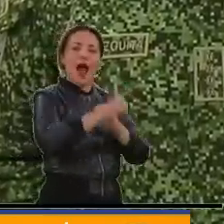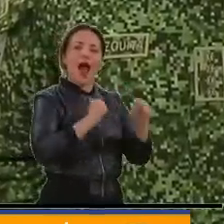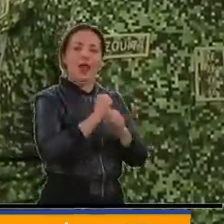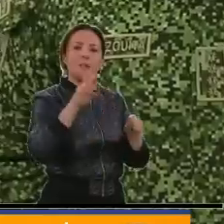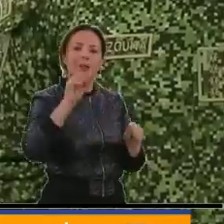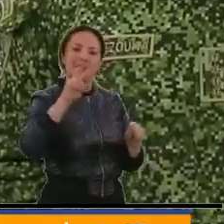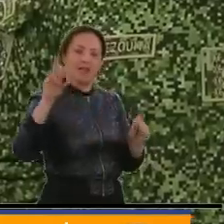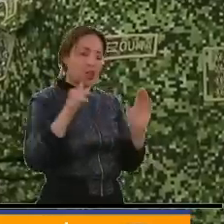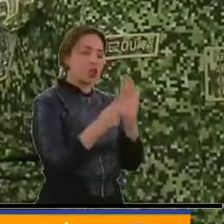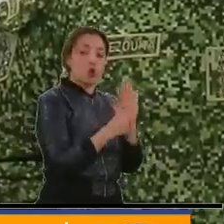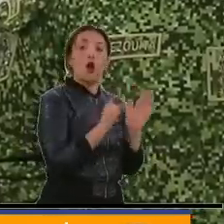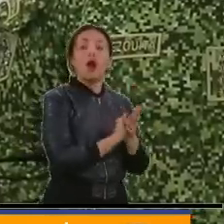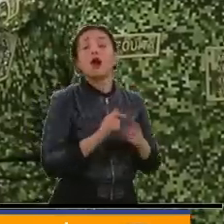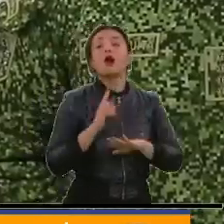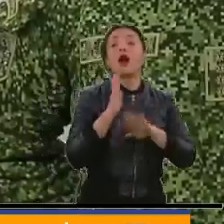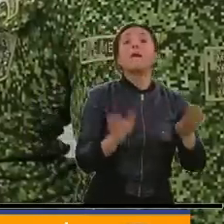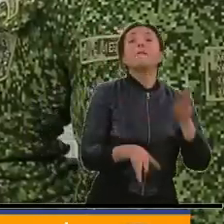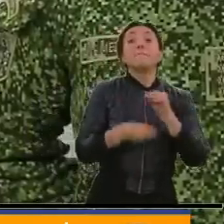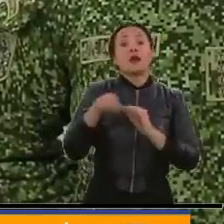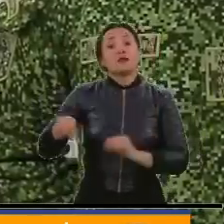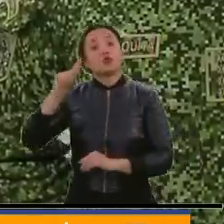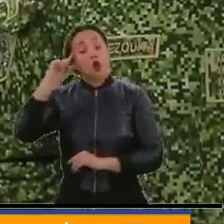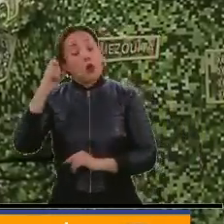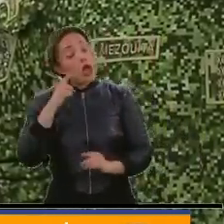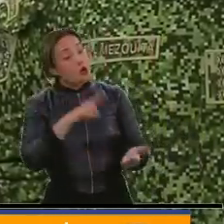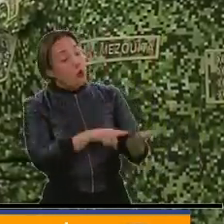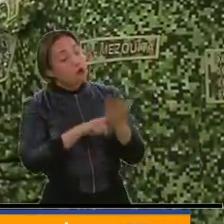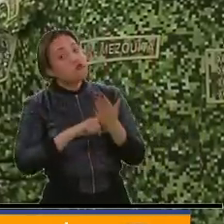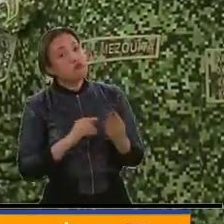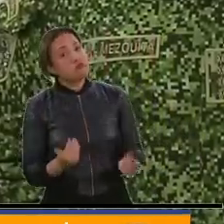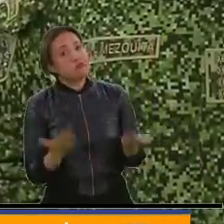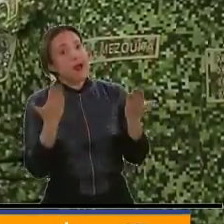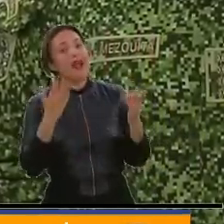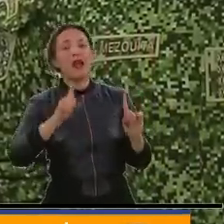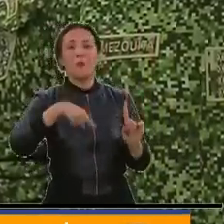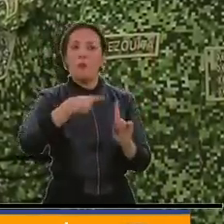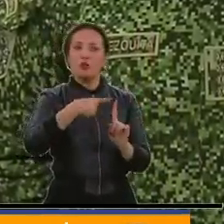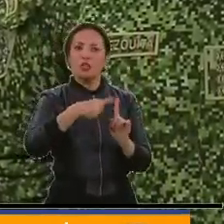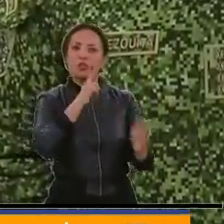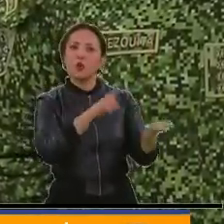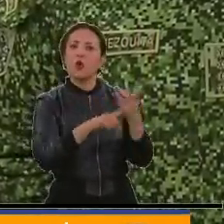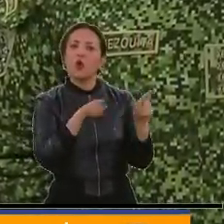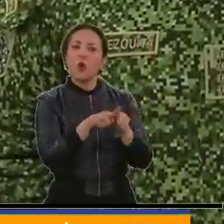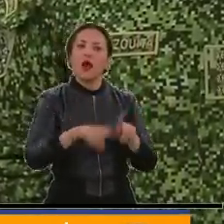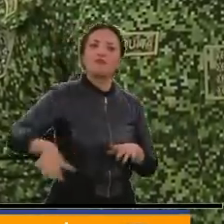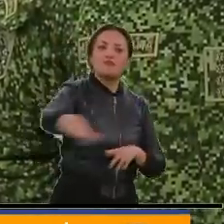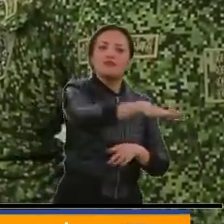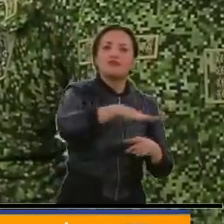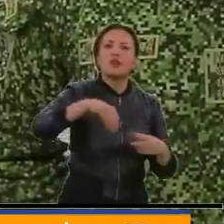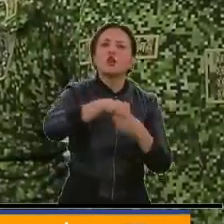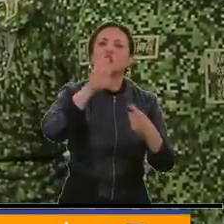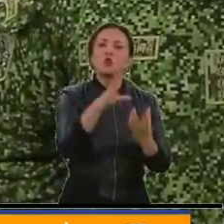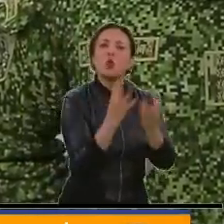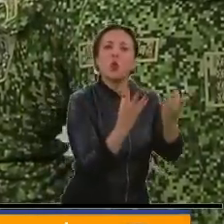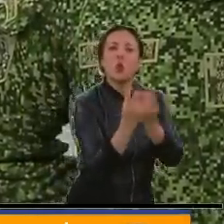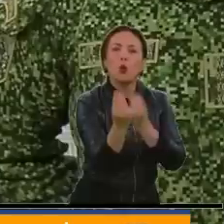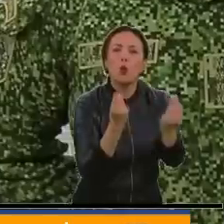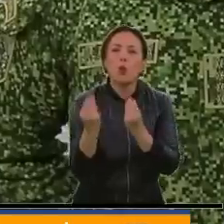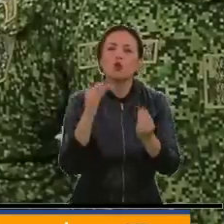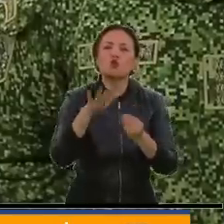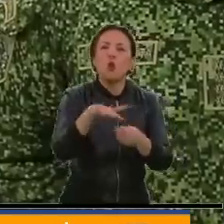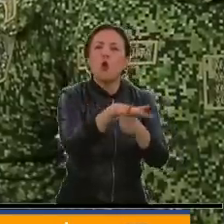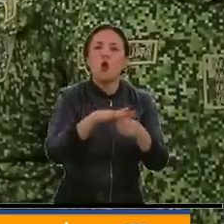vez valora muy positivamente la voluntad de paz urbana de los grupos que operan